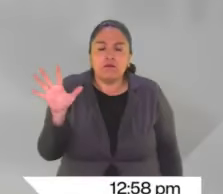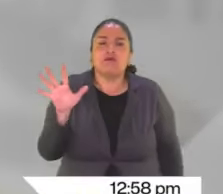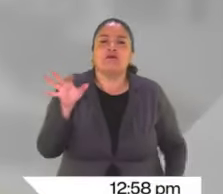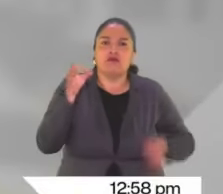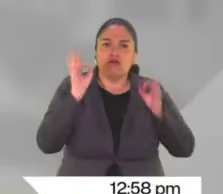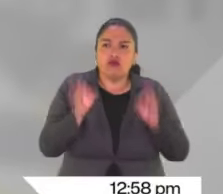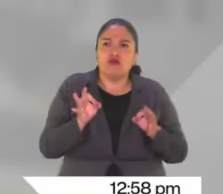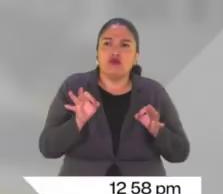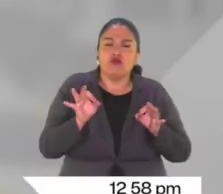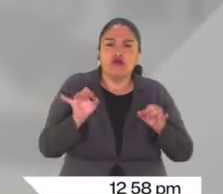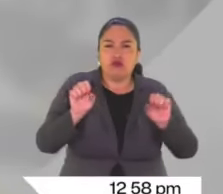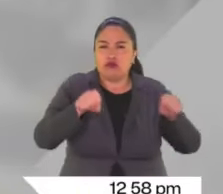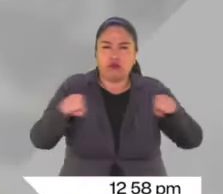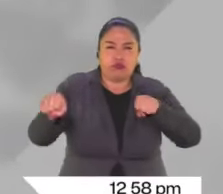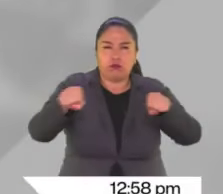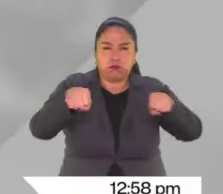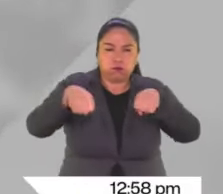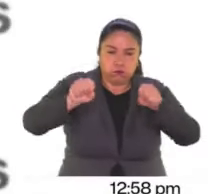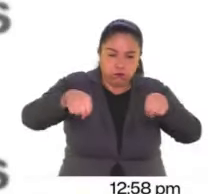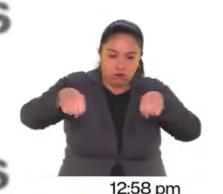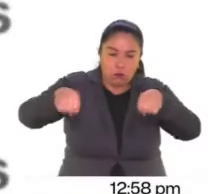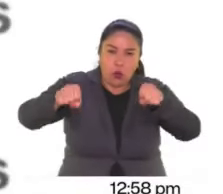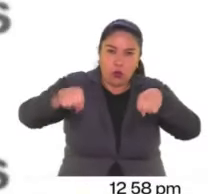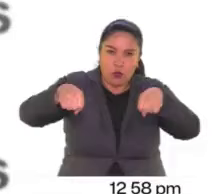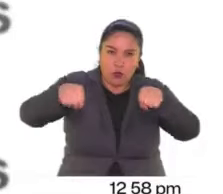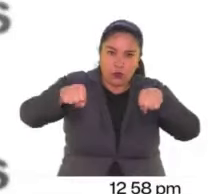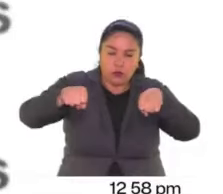dedica al mototaxismo en la ciudad de Barranquilla.